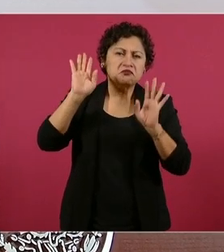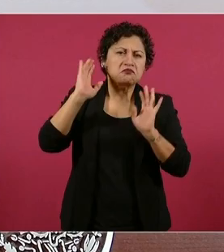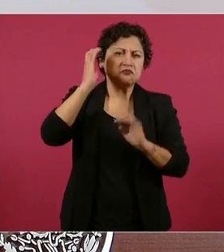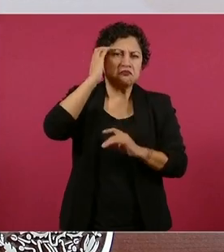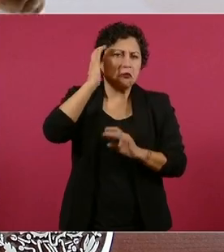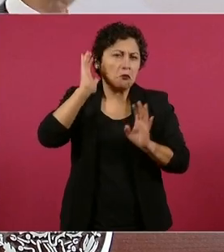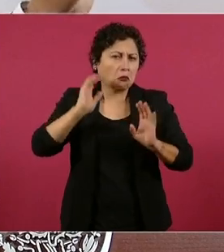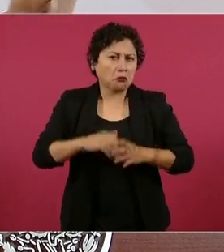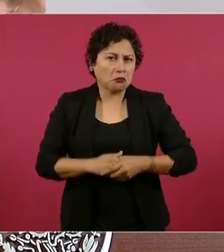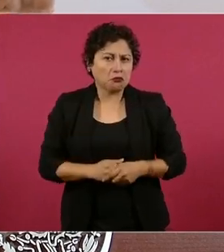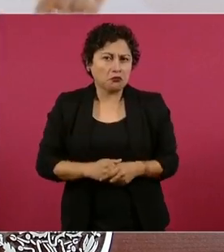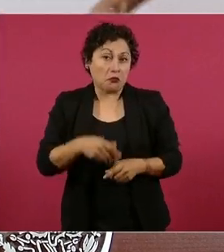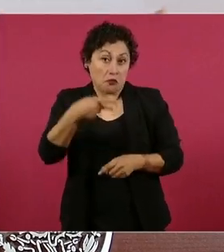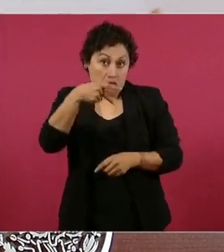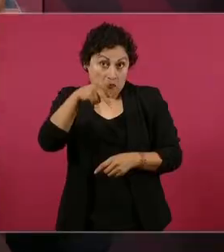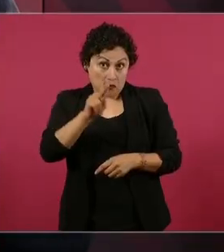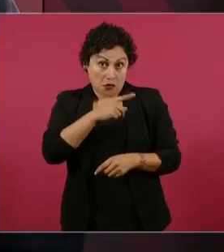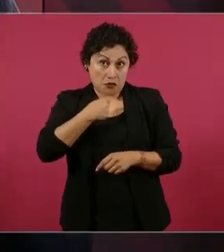No tenemos